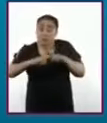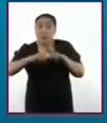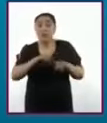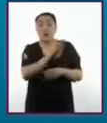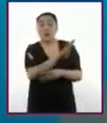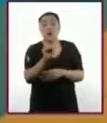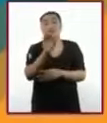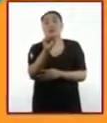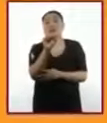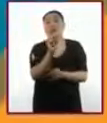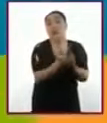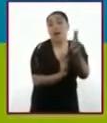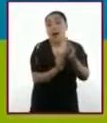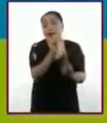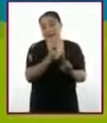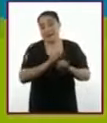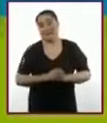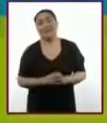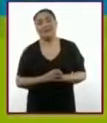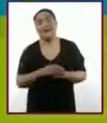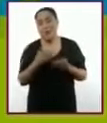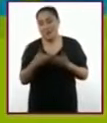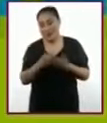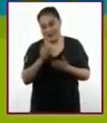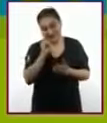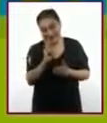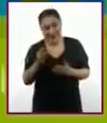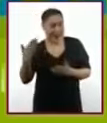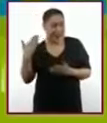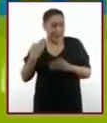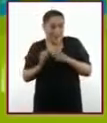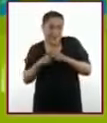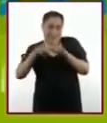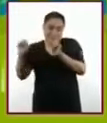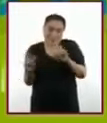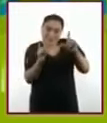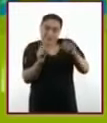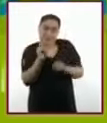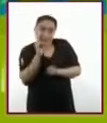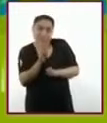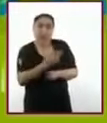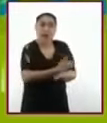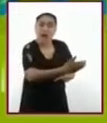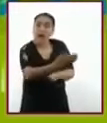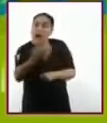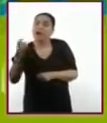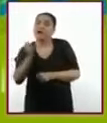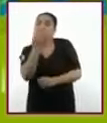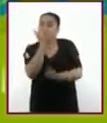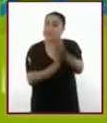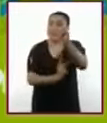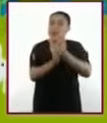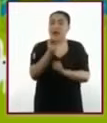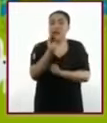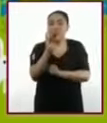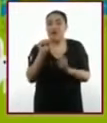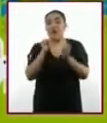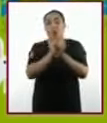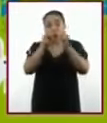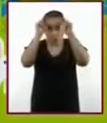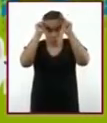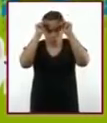plantas. Retomando la imagen inicial de esta cápsula, en la cual vimos un campo de alfalfa, una pequeña comunidad de conejos